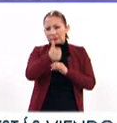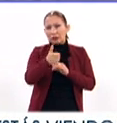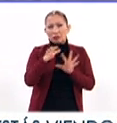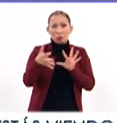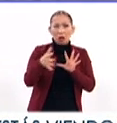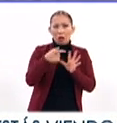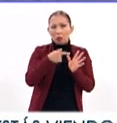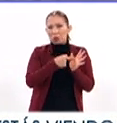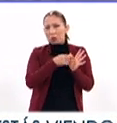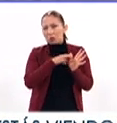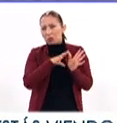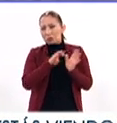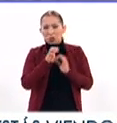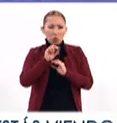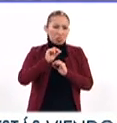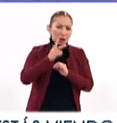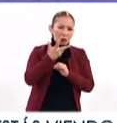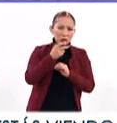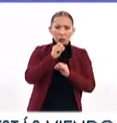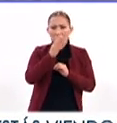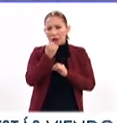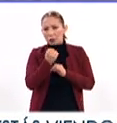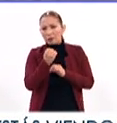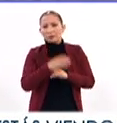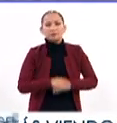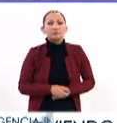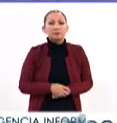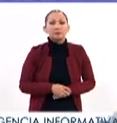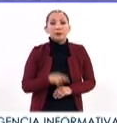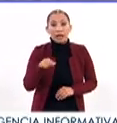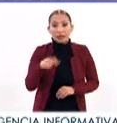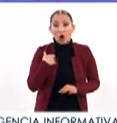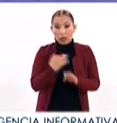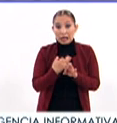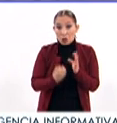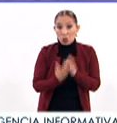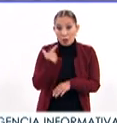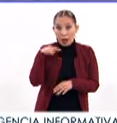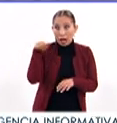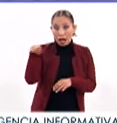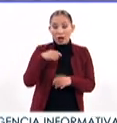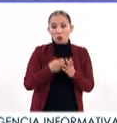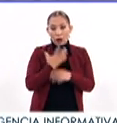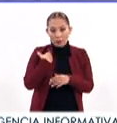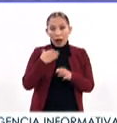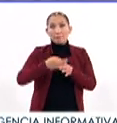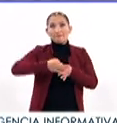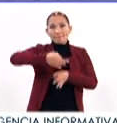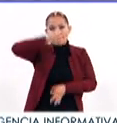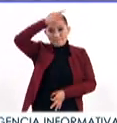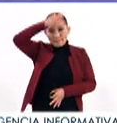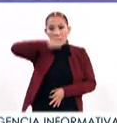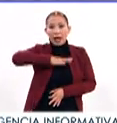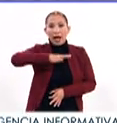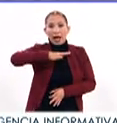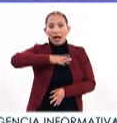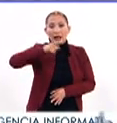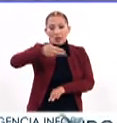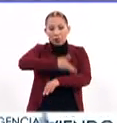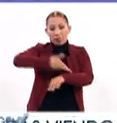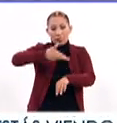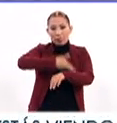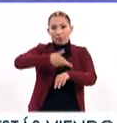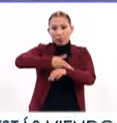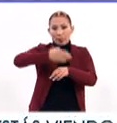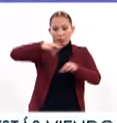sido por ahí del 98, 99. Que ya es la actual, que ya es Esta la, es la que ya actual. es- que ya es la actual. Esta es la actual. Ahí estamos en el proceso